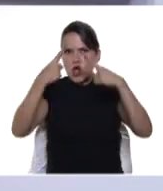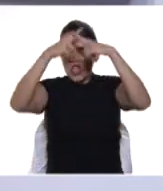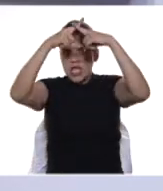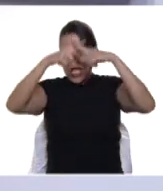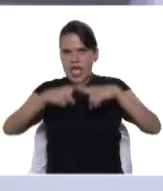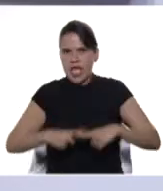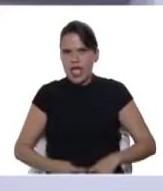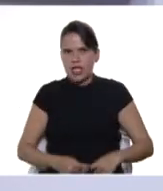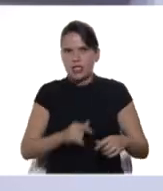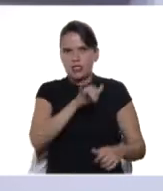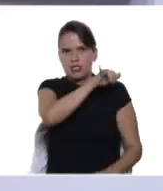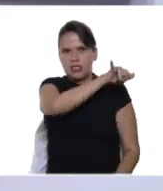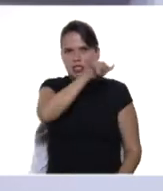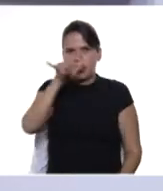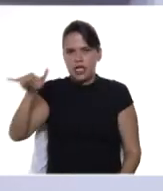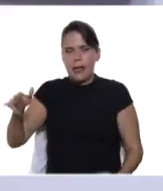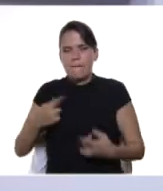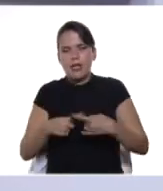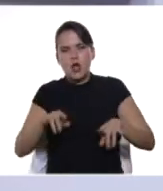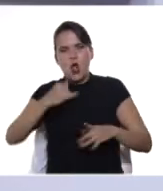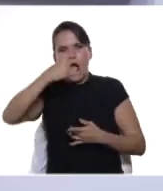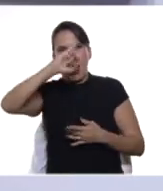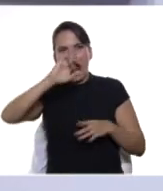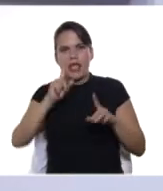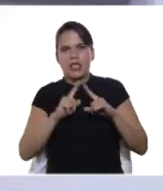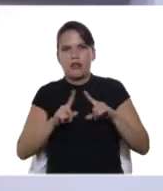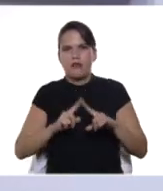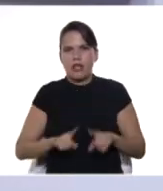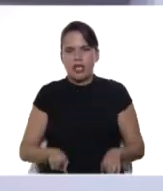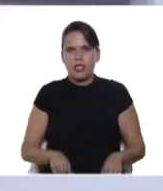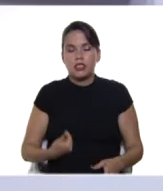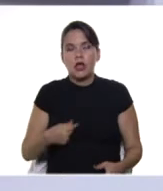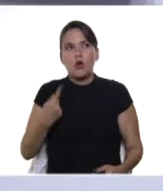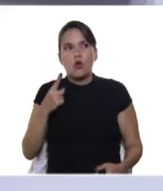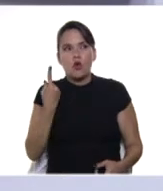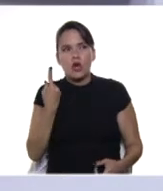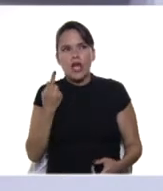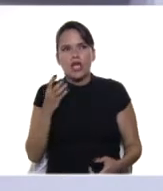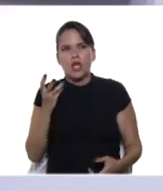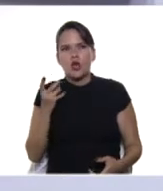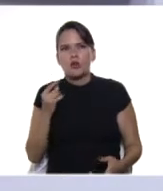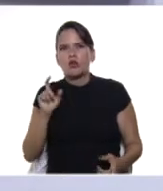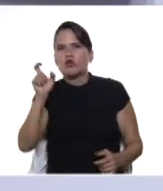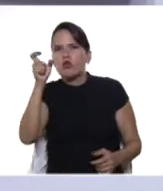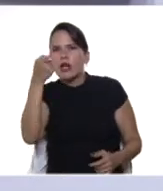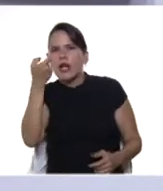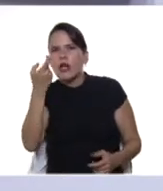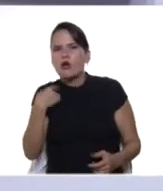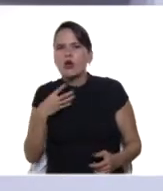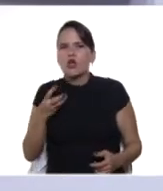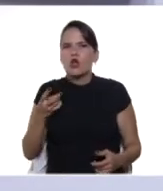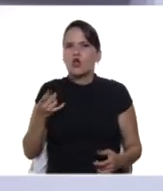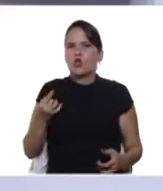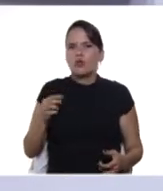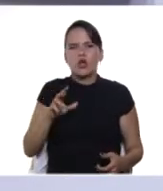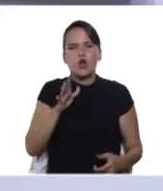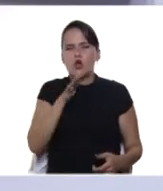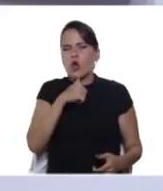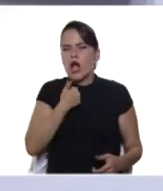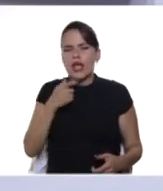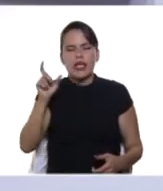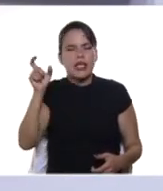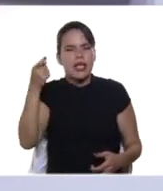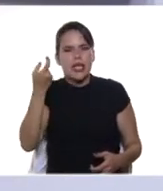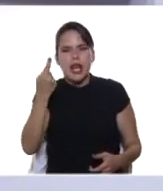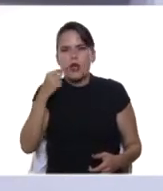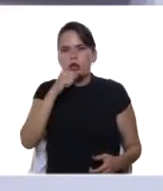de las diferencias es, en primer lugar, que los números son grados y no se consideran los grados negativos como en el